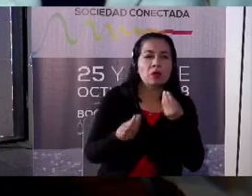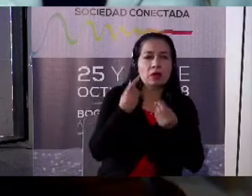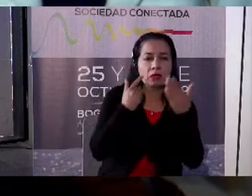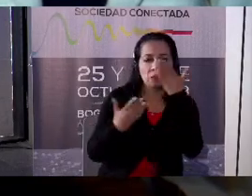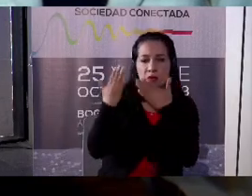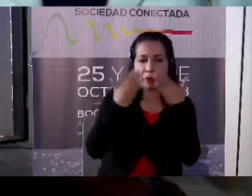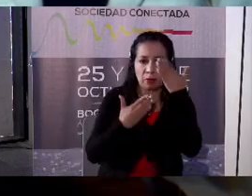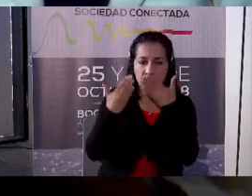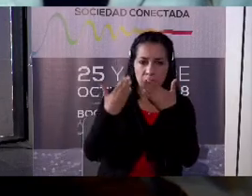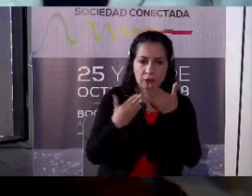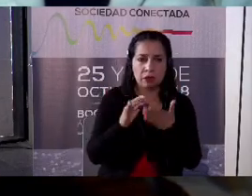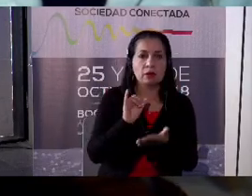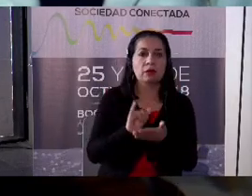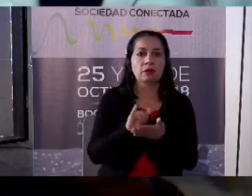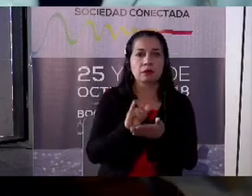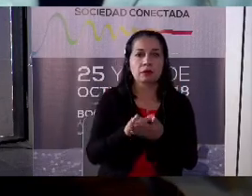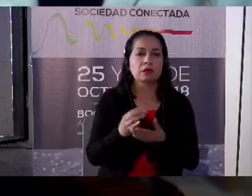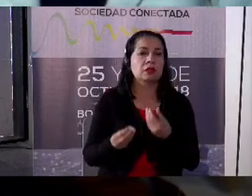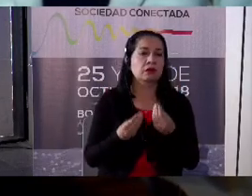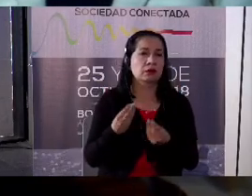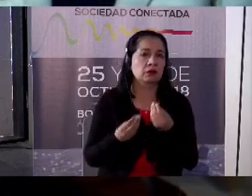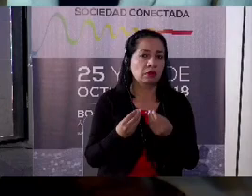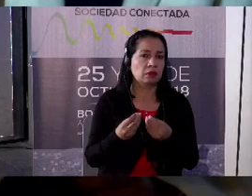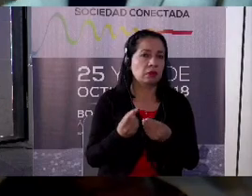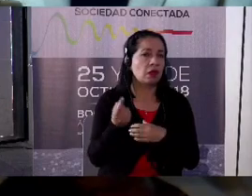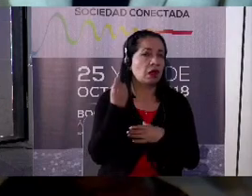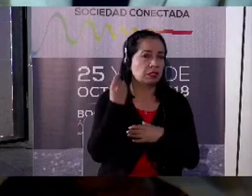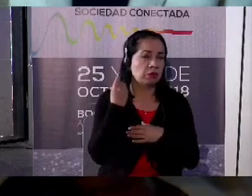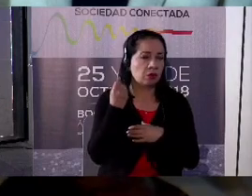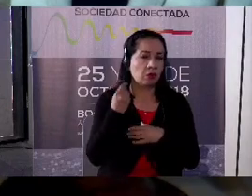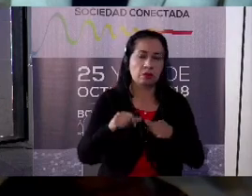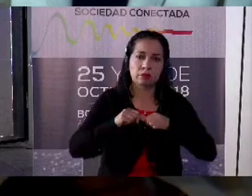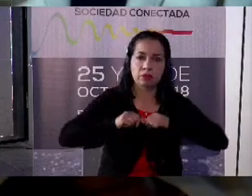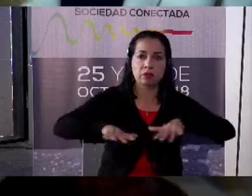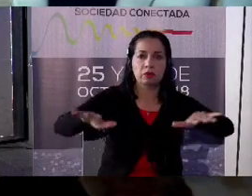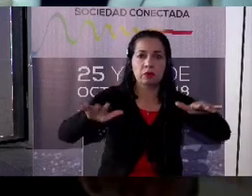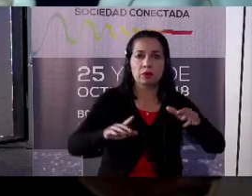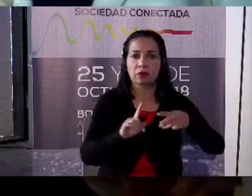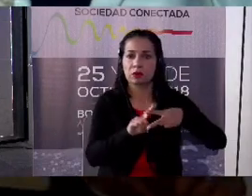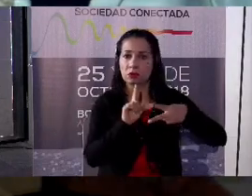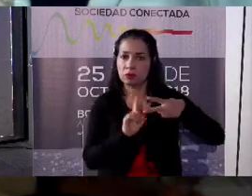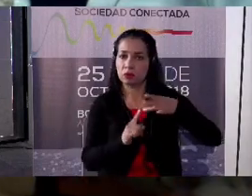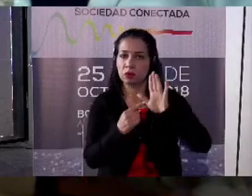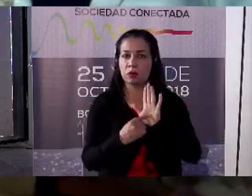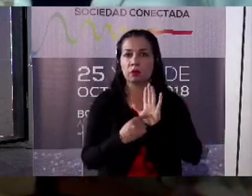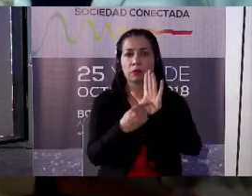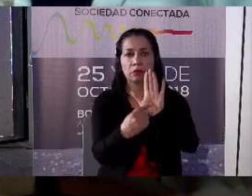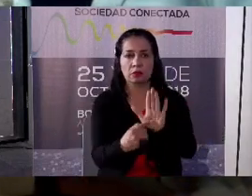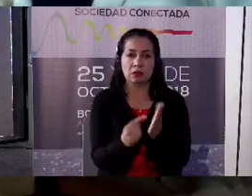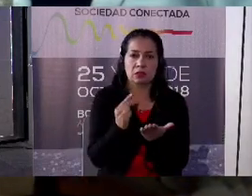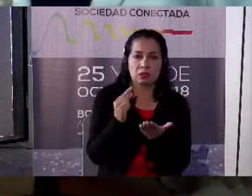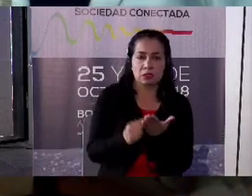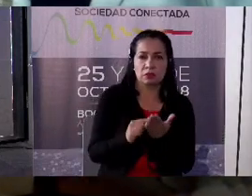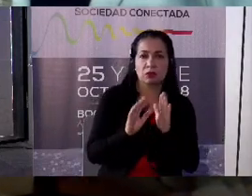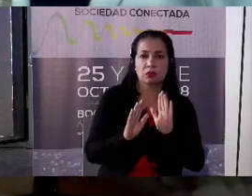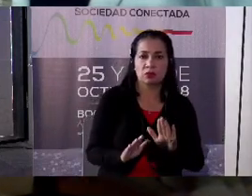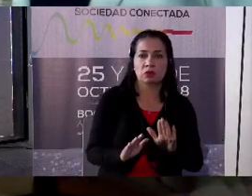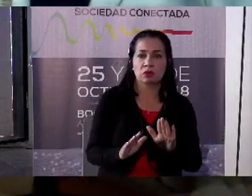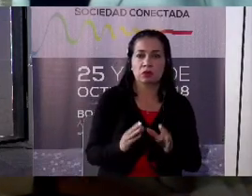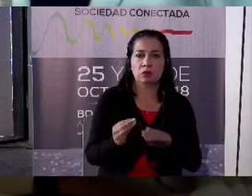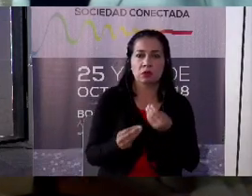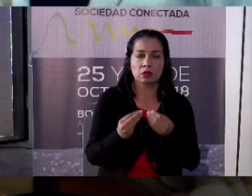probar de la misma forma para no hace mucho tiempo lanzamos los modelos chipsets para